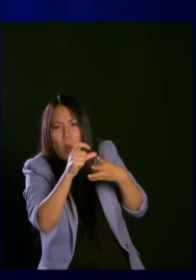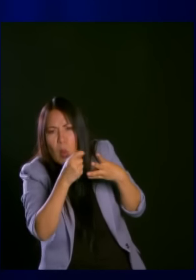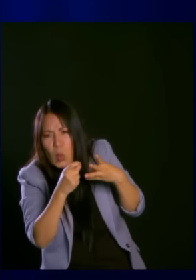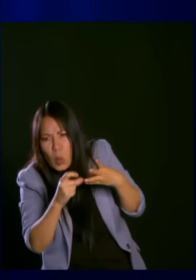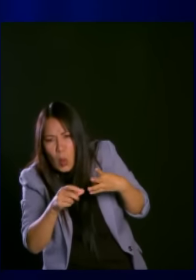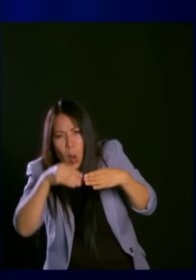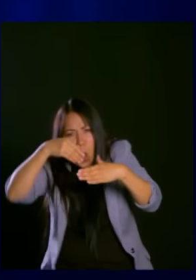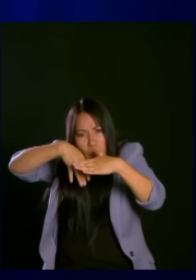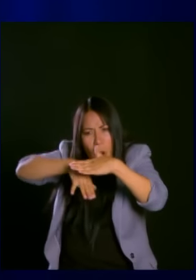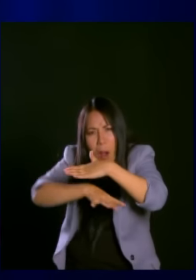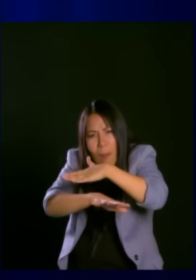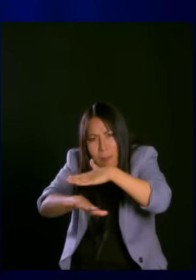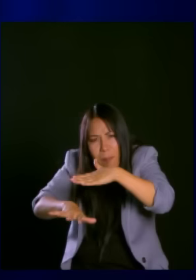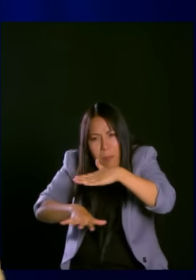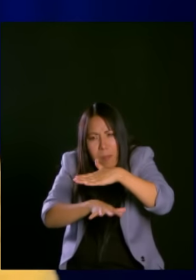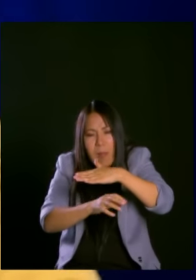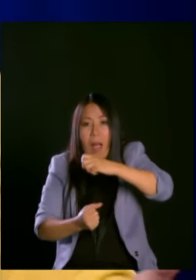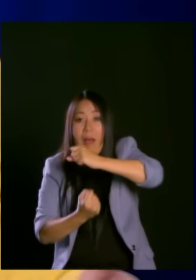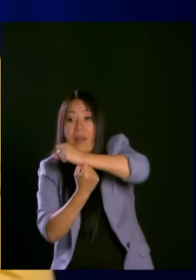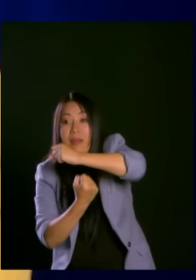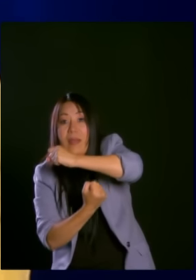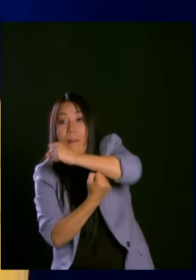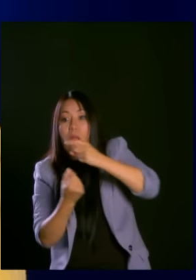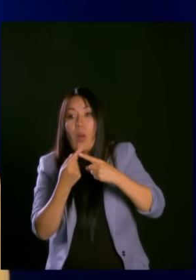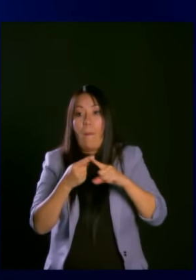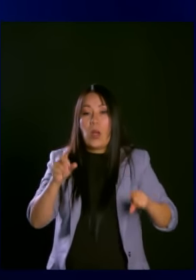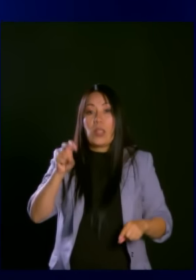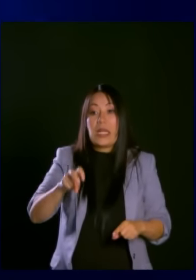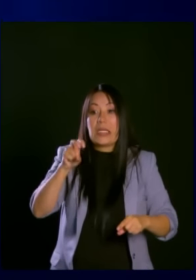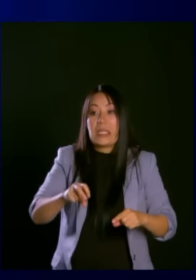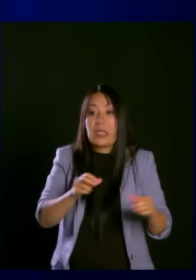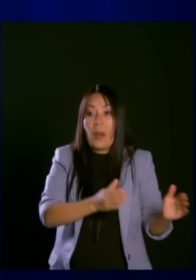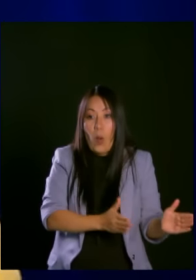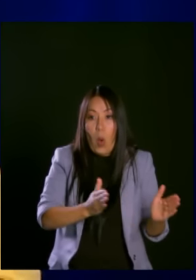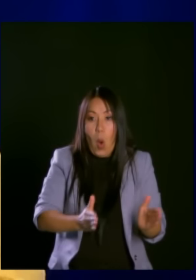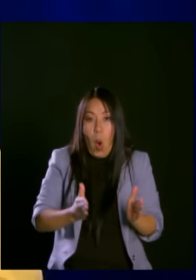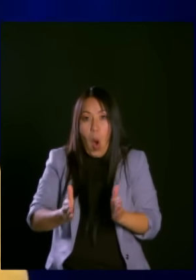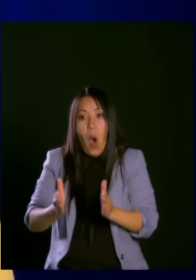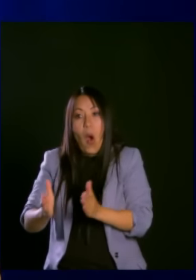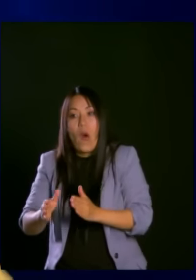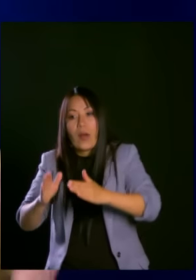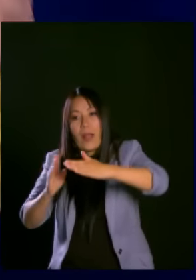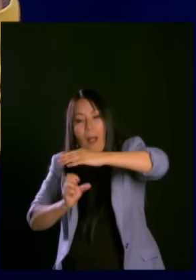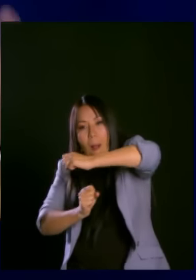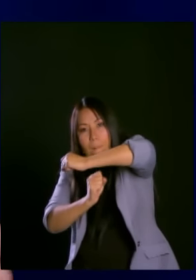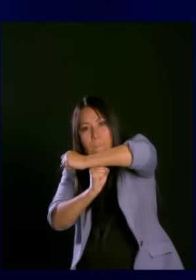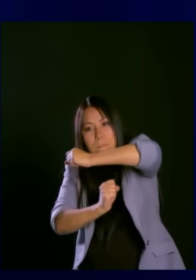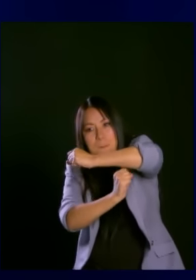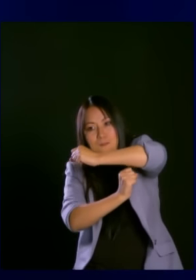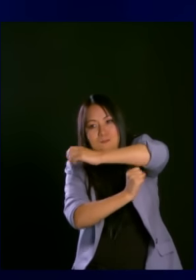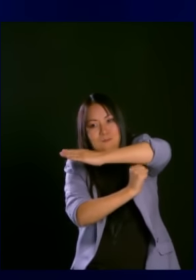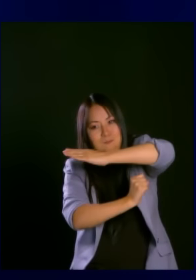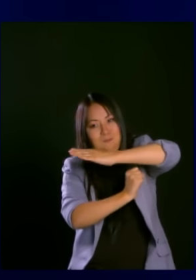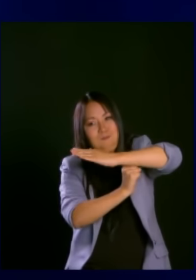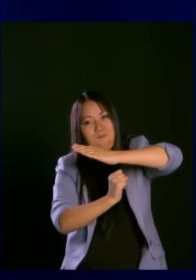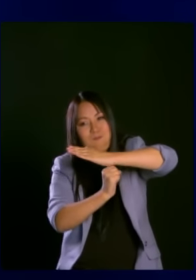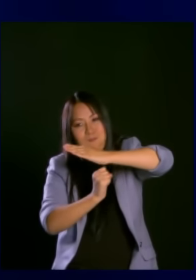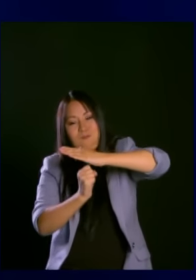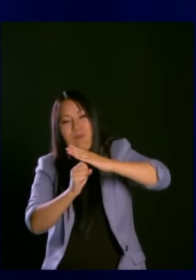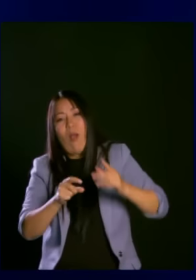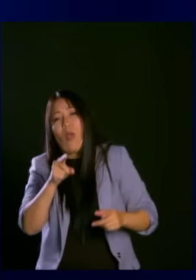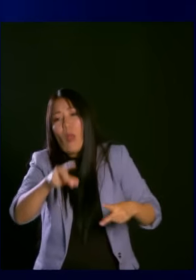Pero si no, eso no se pone, ¿cómo se hace? Hay que ponerle cimientos a tu vida. Hay